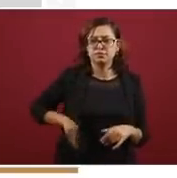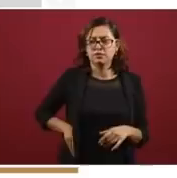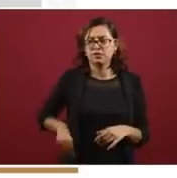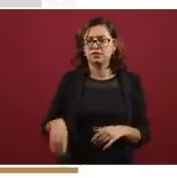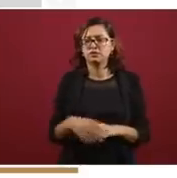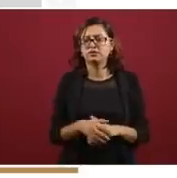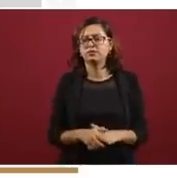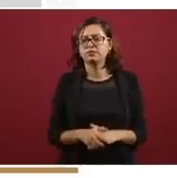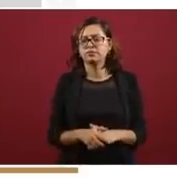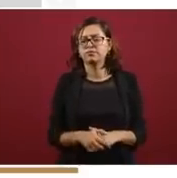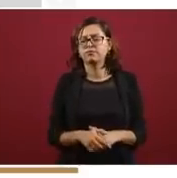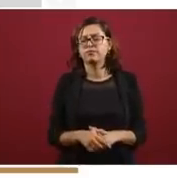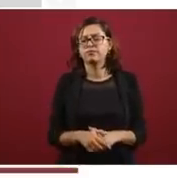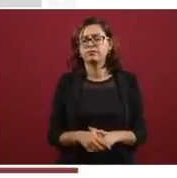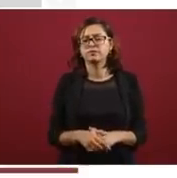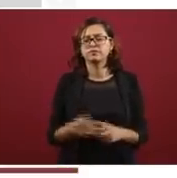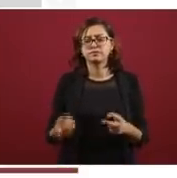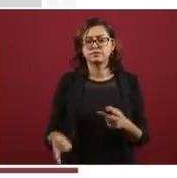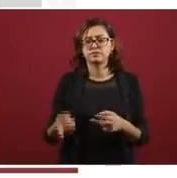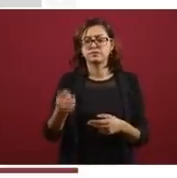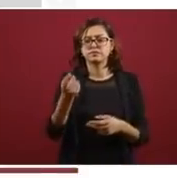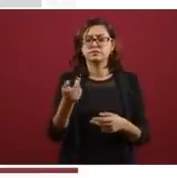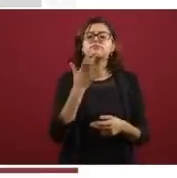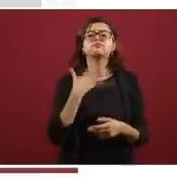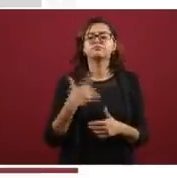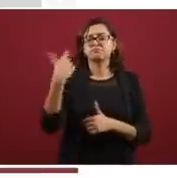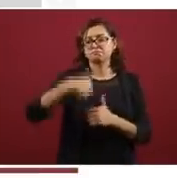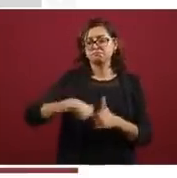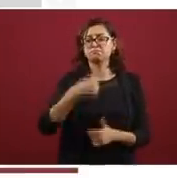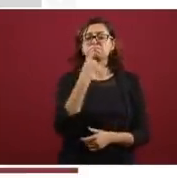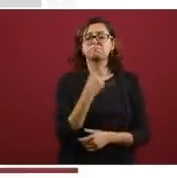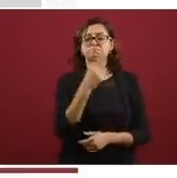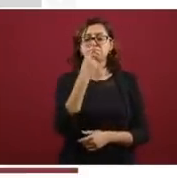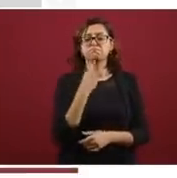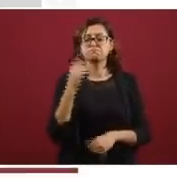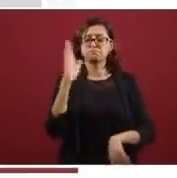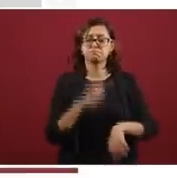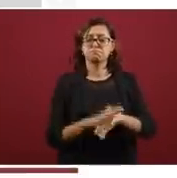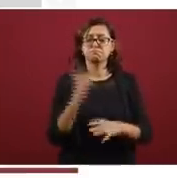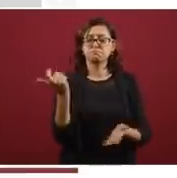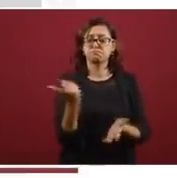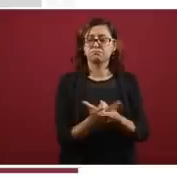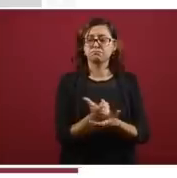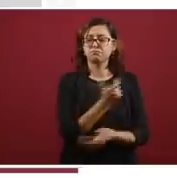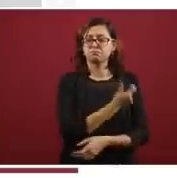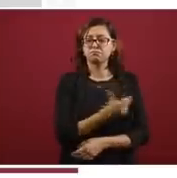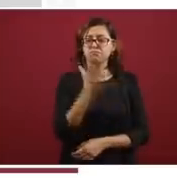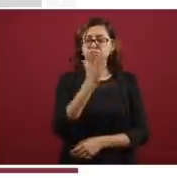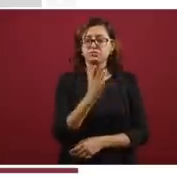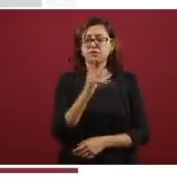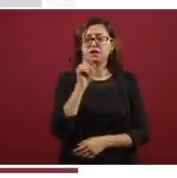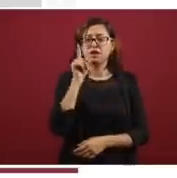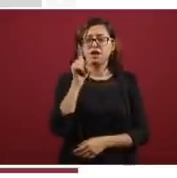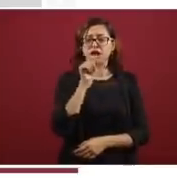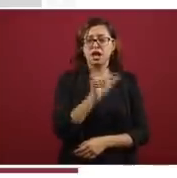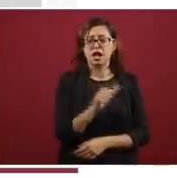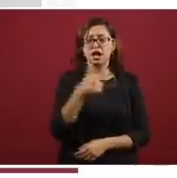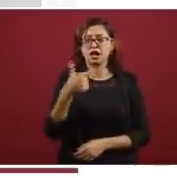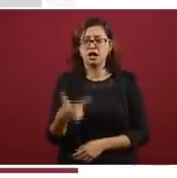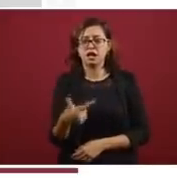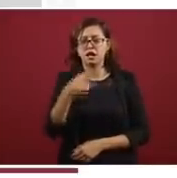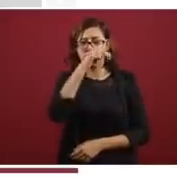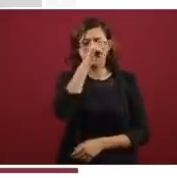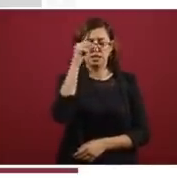gasolina premium, el margen y el precio más alto se encuentra en gasolinera AG, en Bahía de